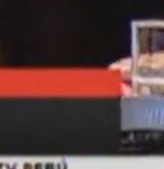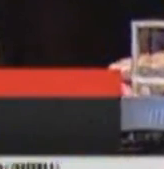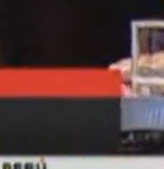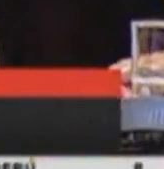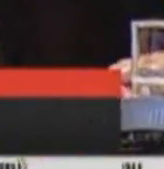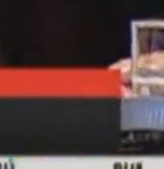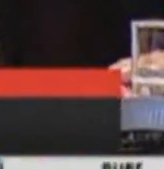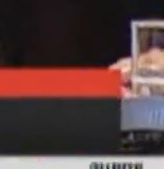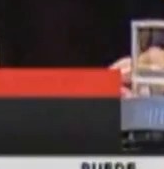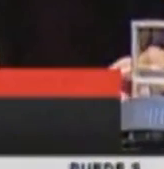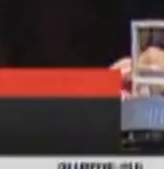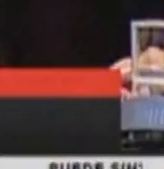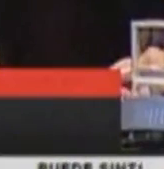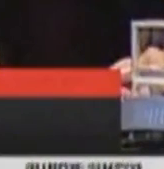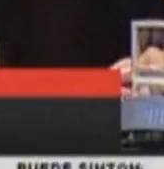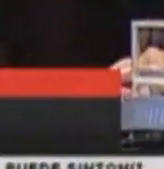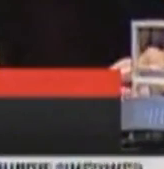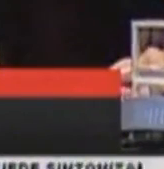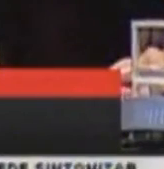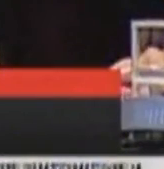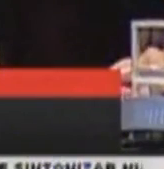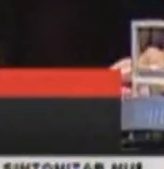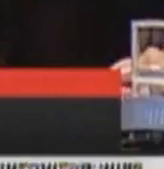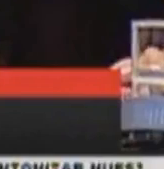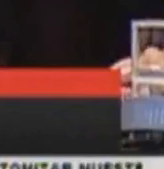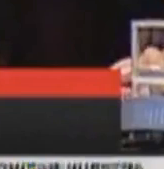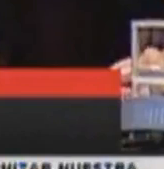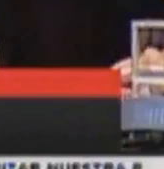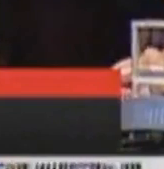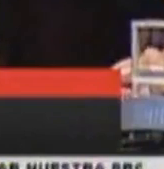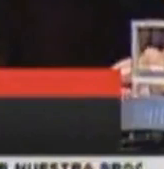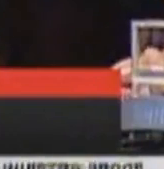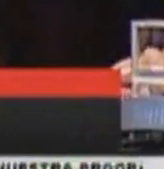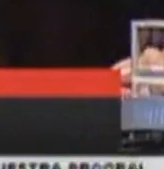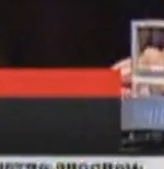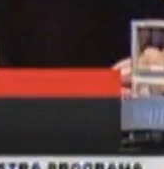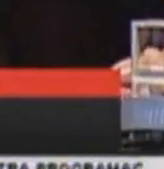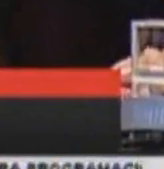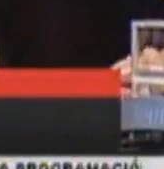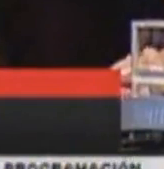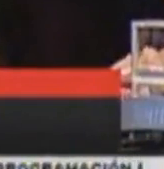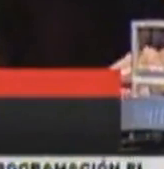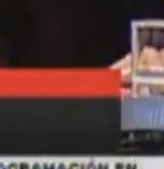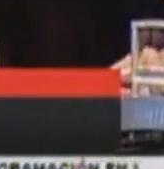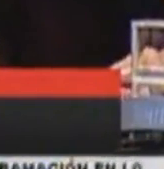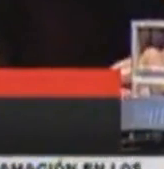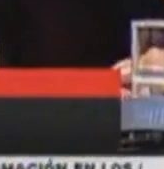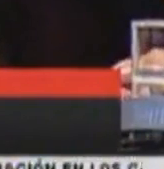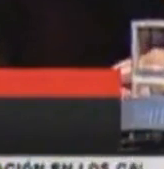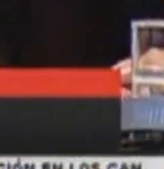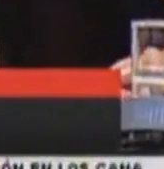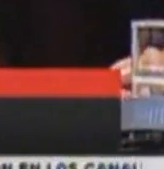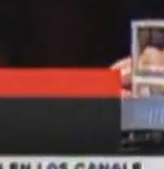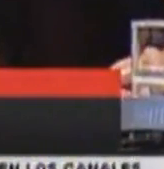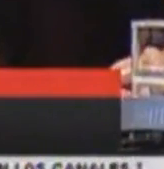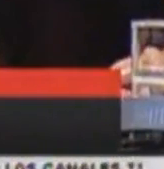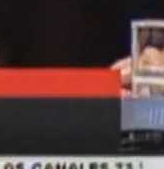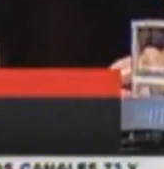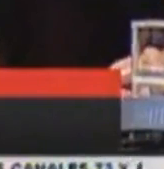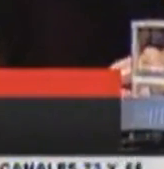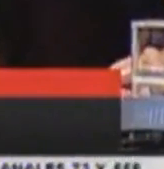de cuadro de necesidades y el plan anual de adquisiciones con el de gestión de compras. Ahora sí se va a